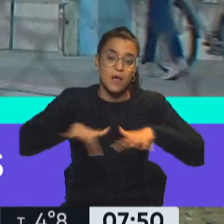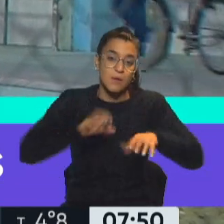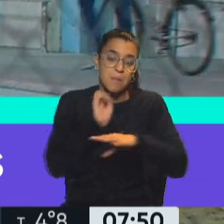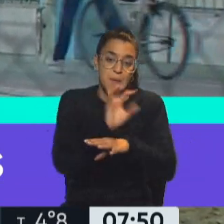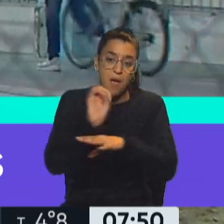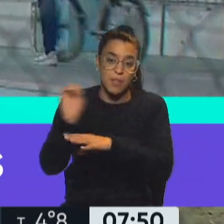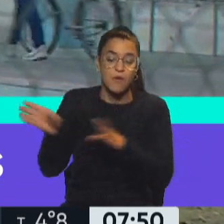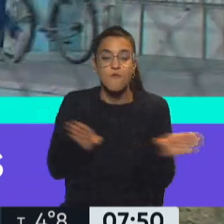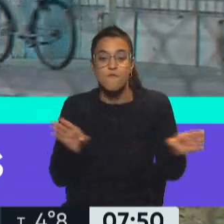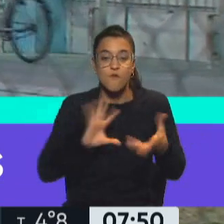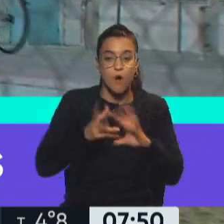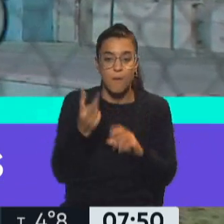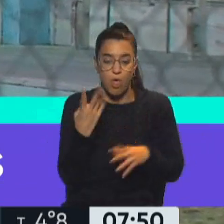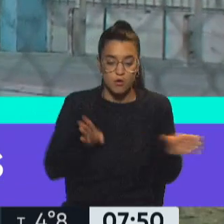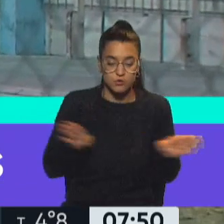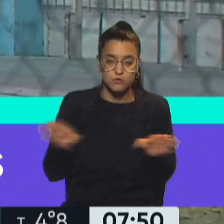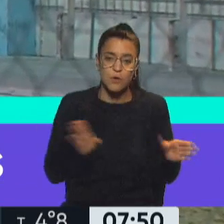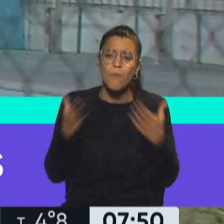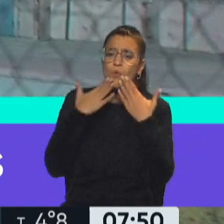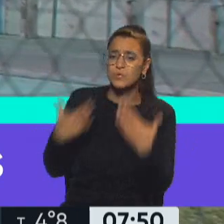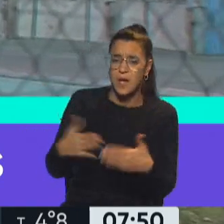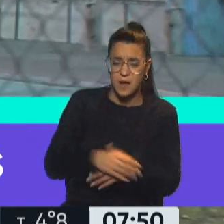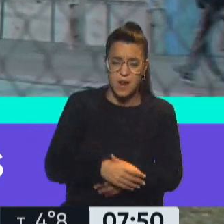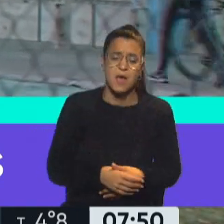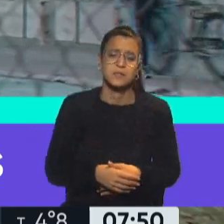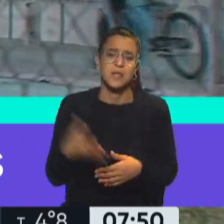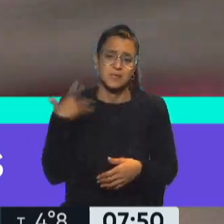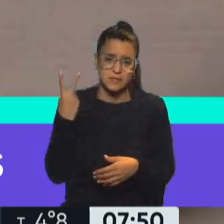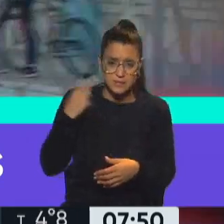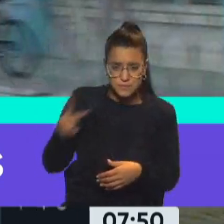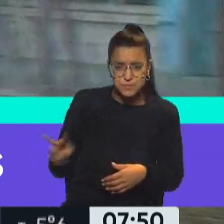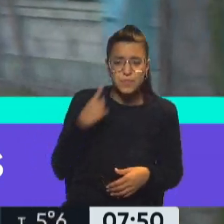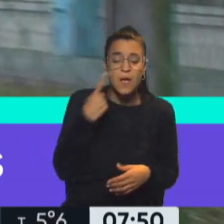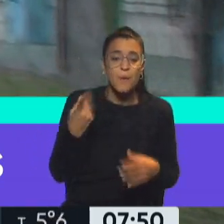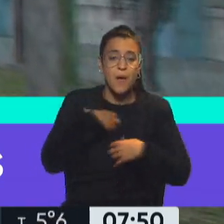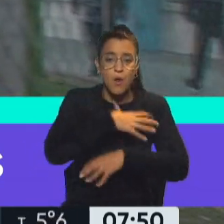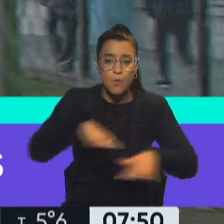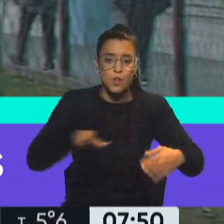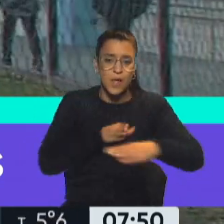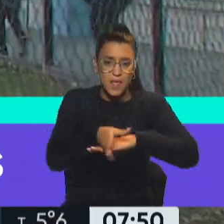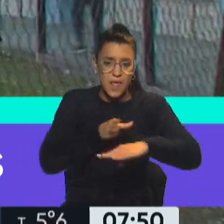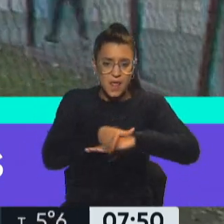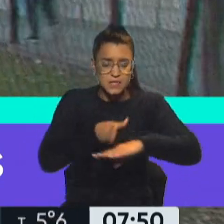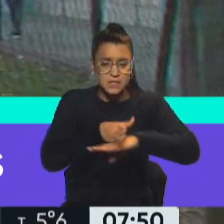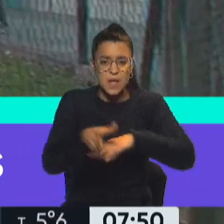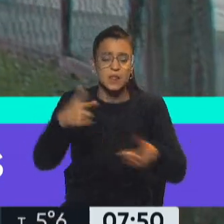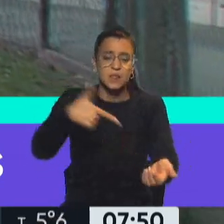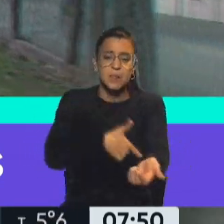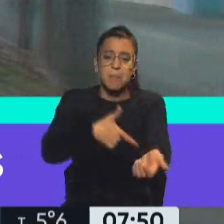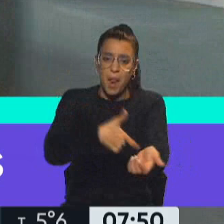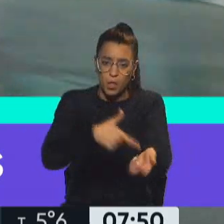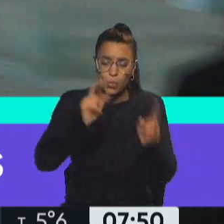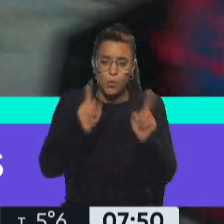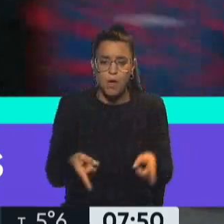de la bimodalidad. Le agradezco mucho, vicerrector, a ver los chiquitos que están ingresando. Allí se les mide la temperatura, se